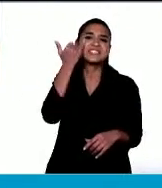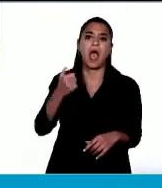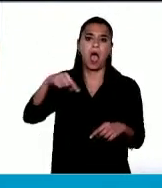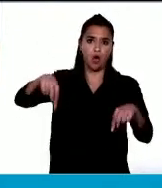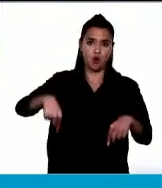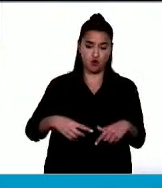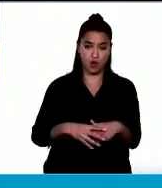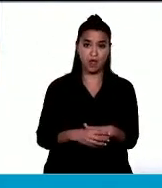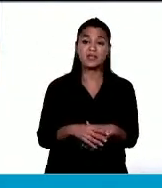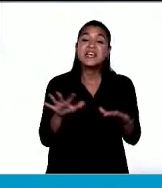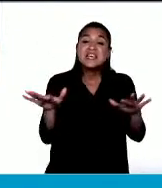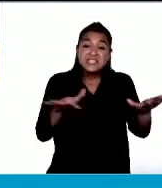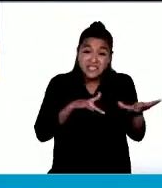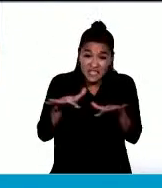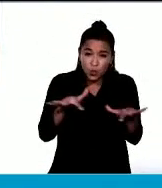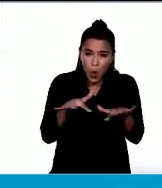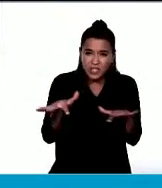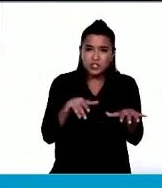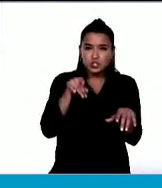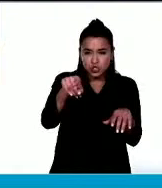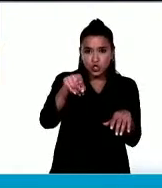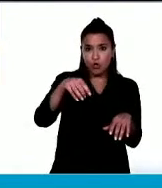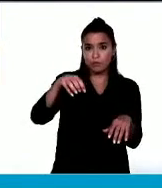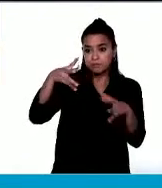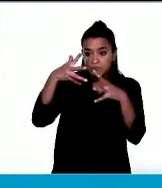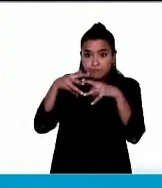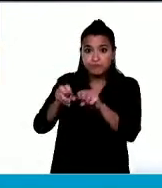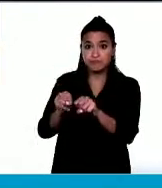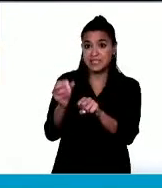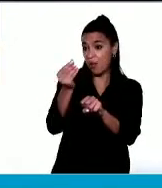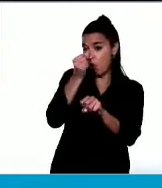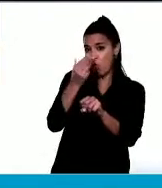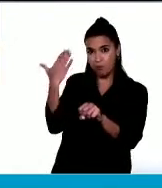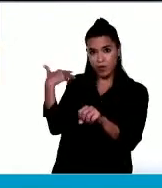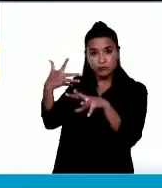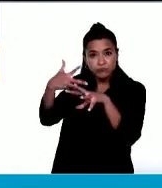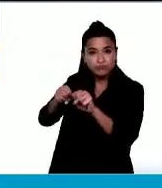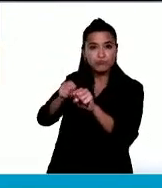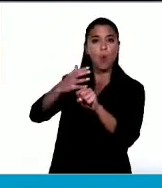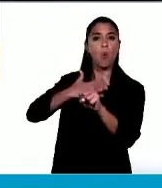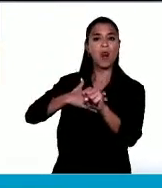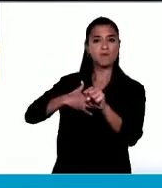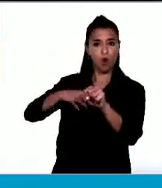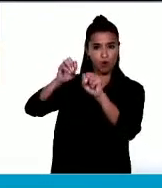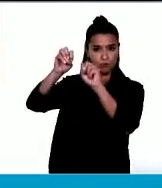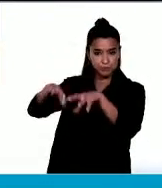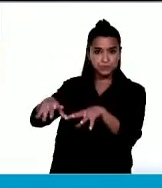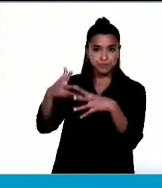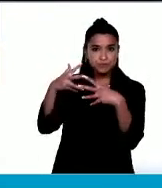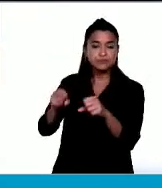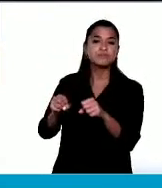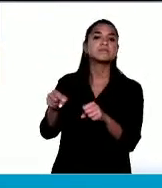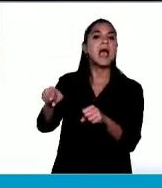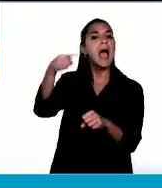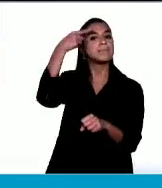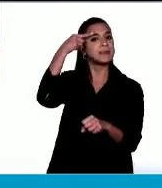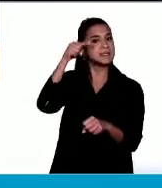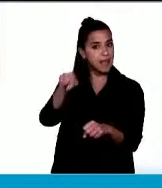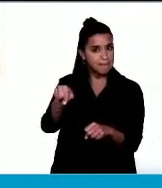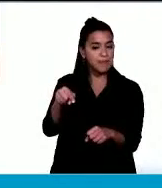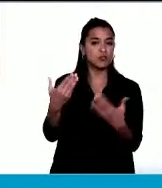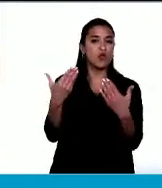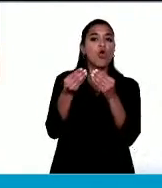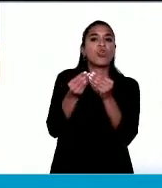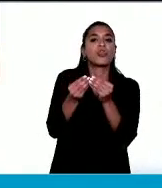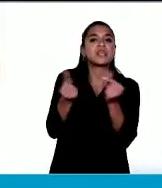Las circunstancias que rodearon al hallazgo este fin de semana de ese cuerpo fortalecen la hipótesis de una